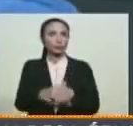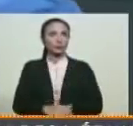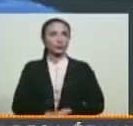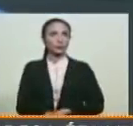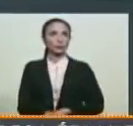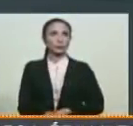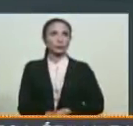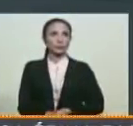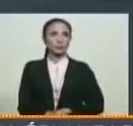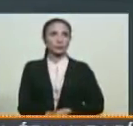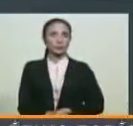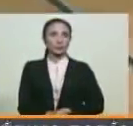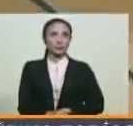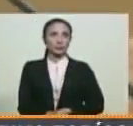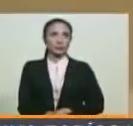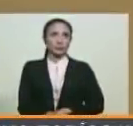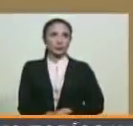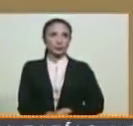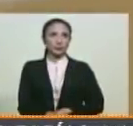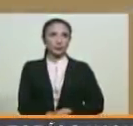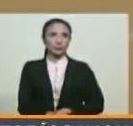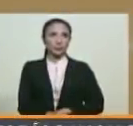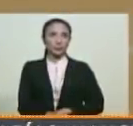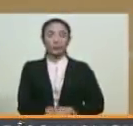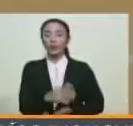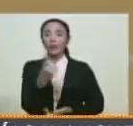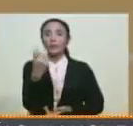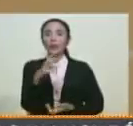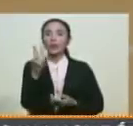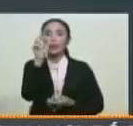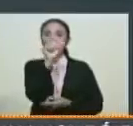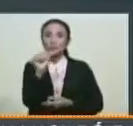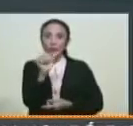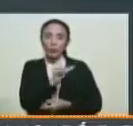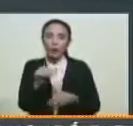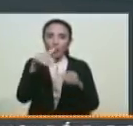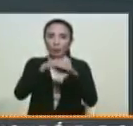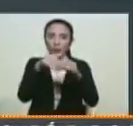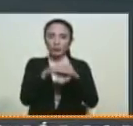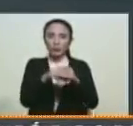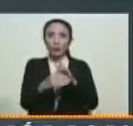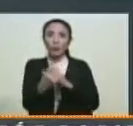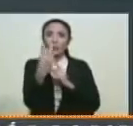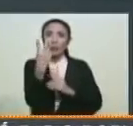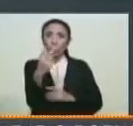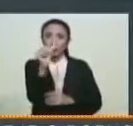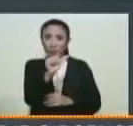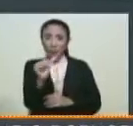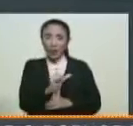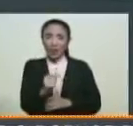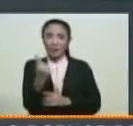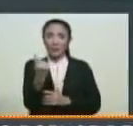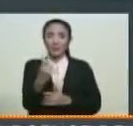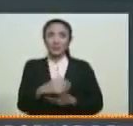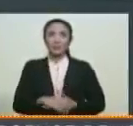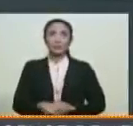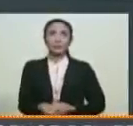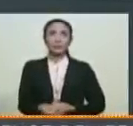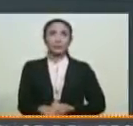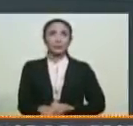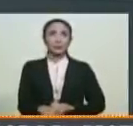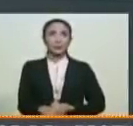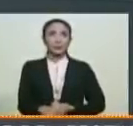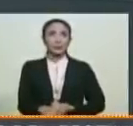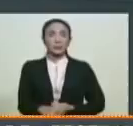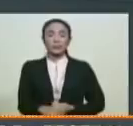nos pongamos en forma. A 2 semanas de las elecciones. Vamos a estar a 2 semanas. Uno habla de